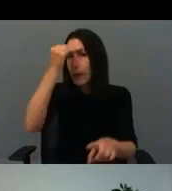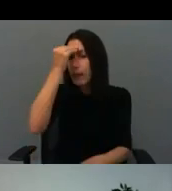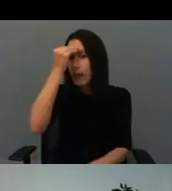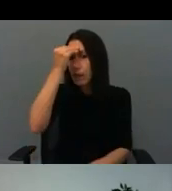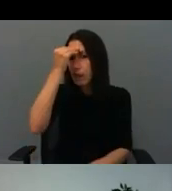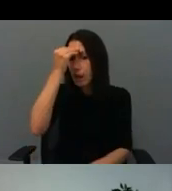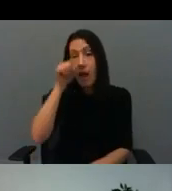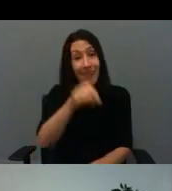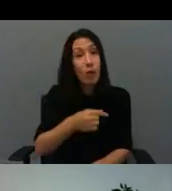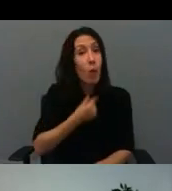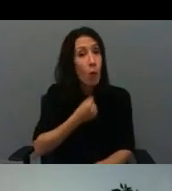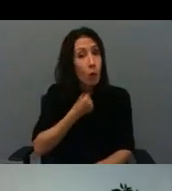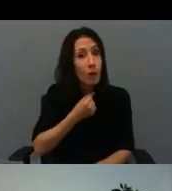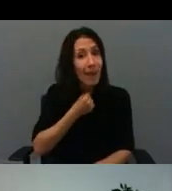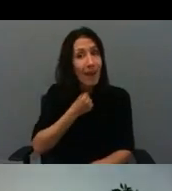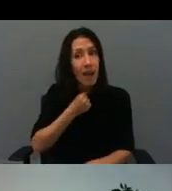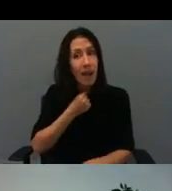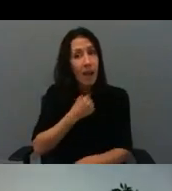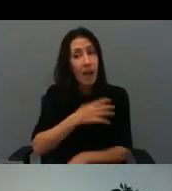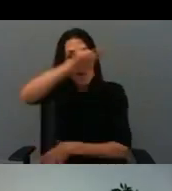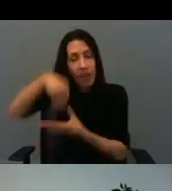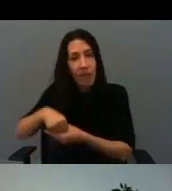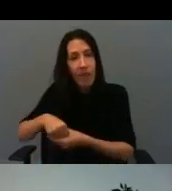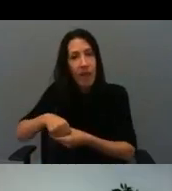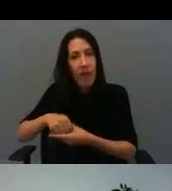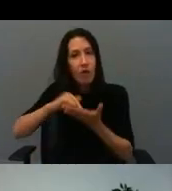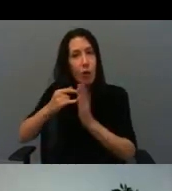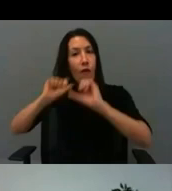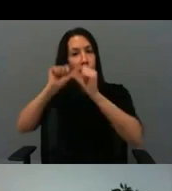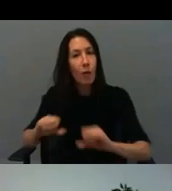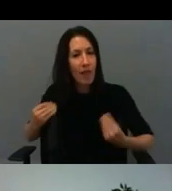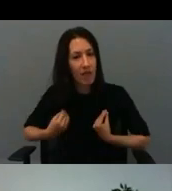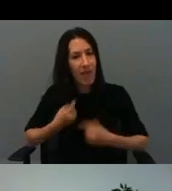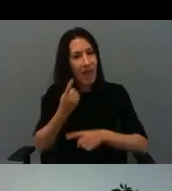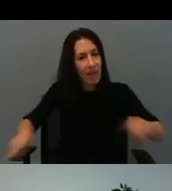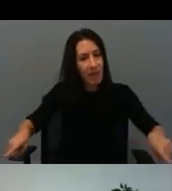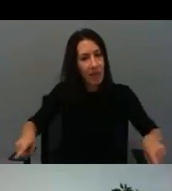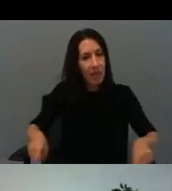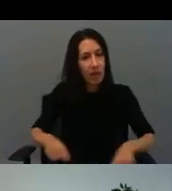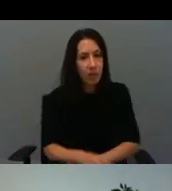a ti te gustaría estar en otra solución habitacional que fuera, que no fuera la residencia?